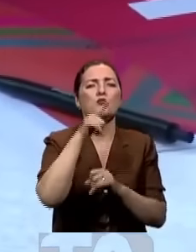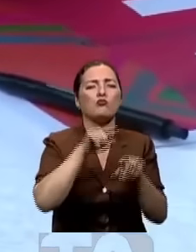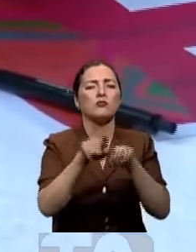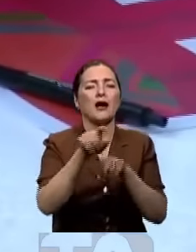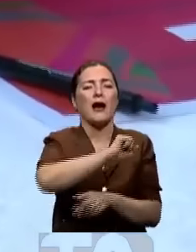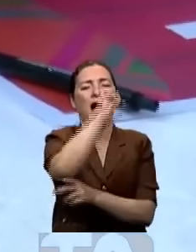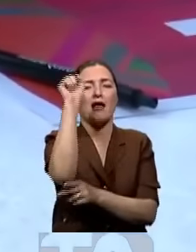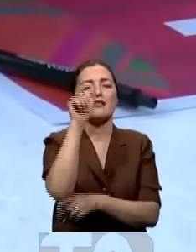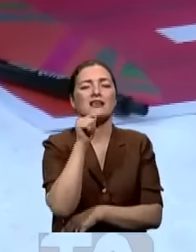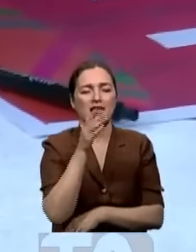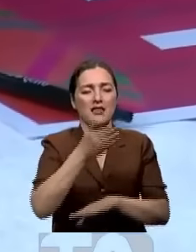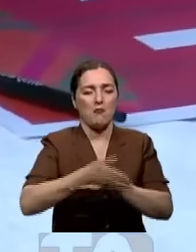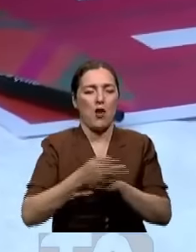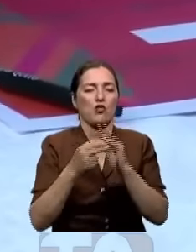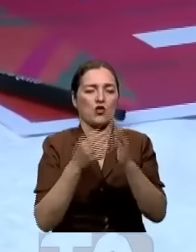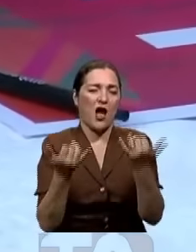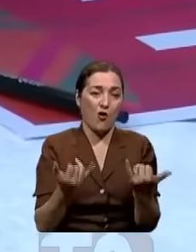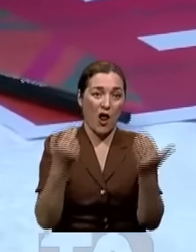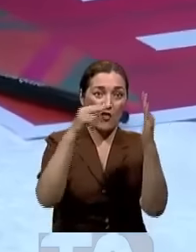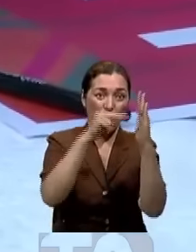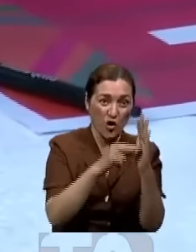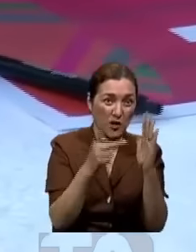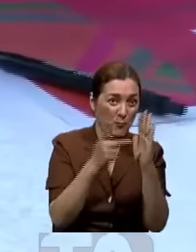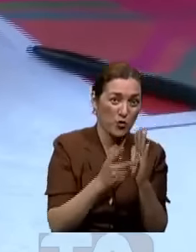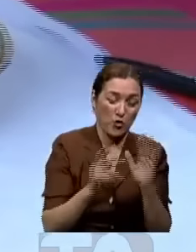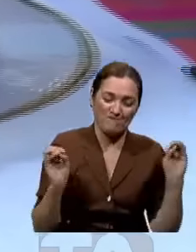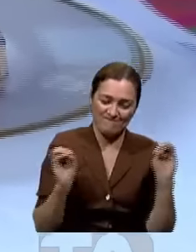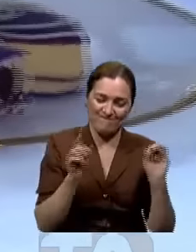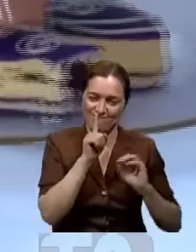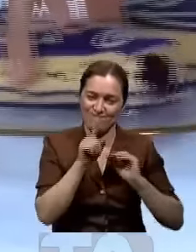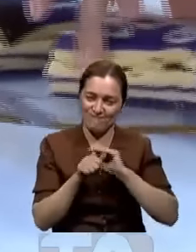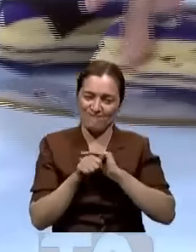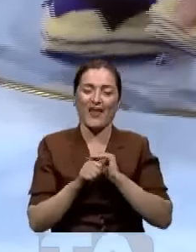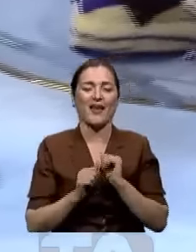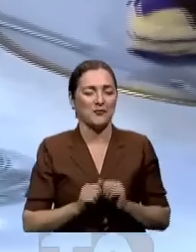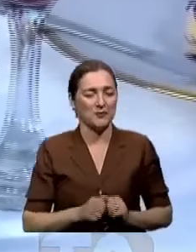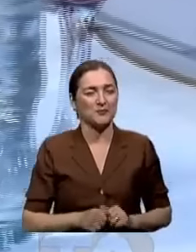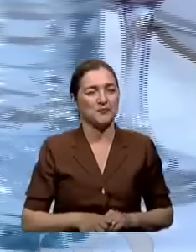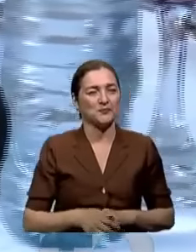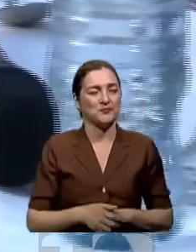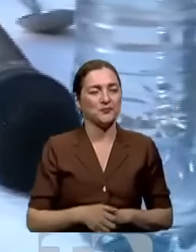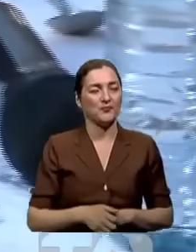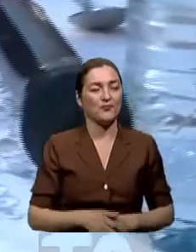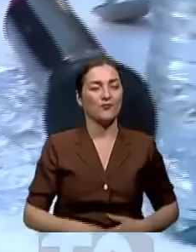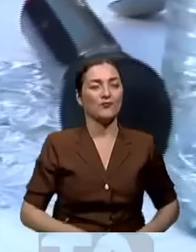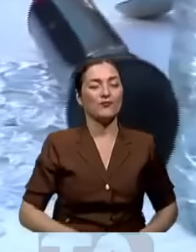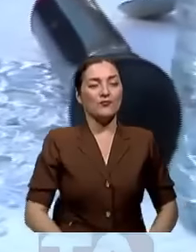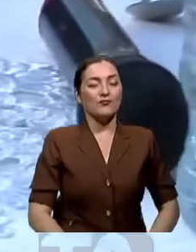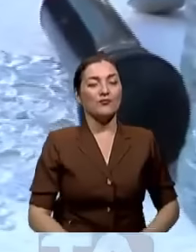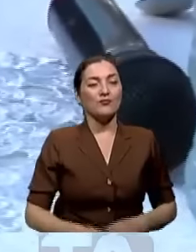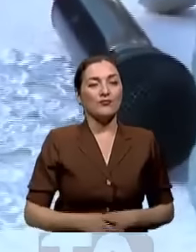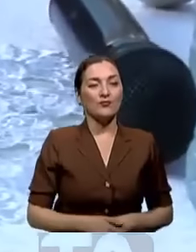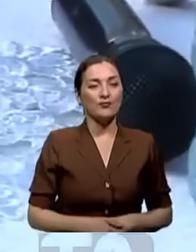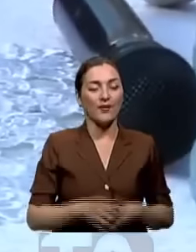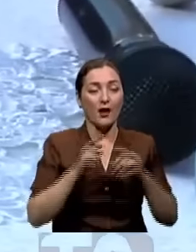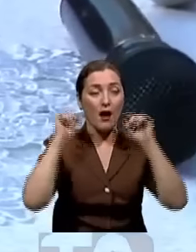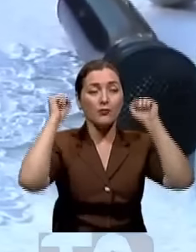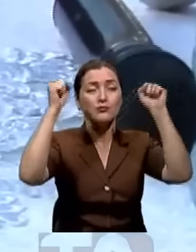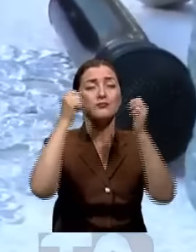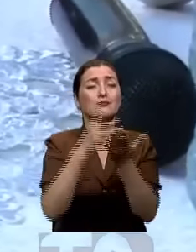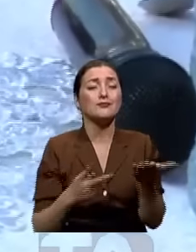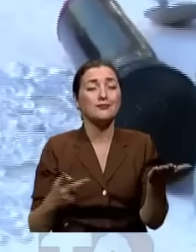son nuestros ganadores de este concurso para elegir a la guagua más linda 2024. Pero mientras sigue la degustación, ¿qué pasó con esa